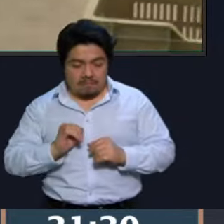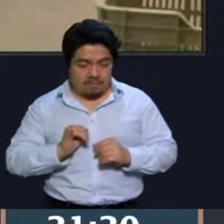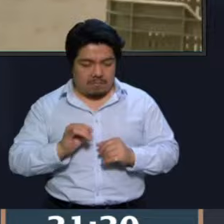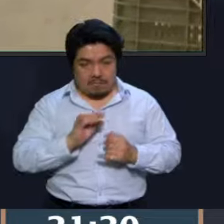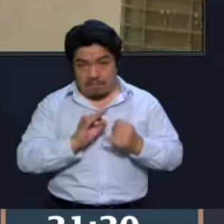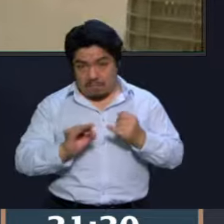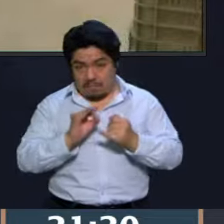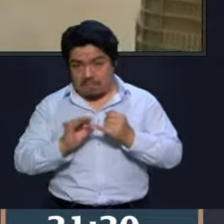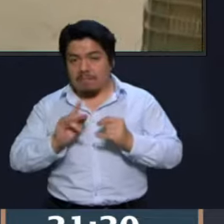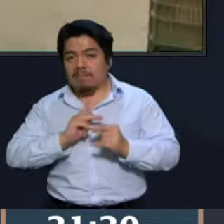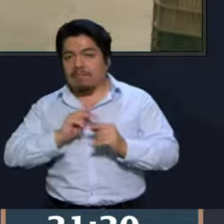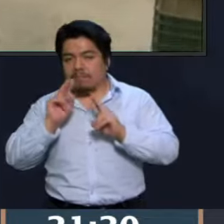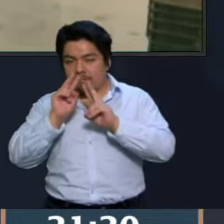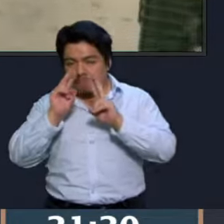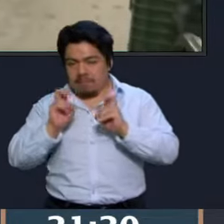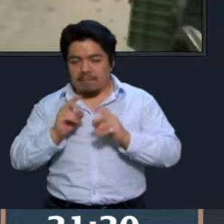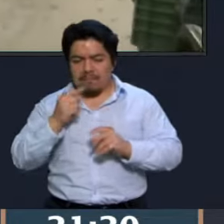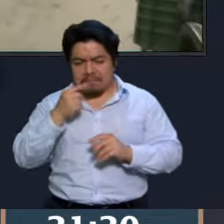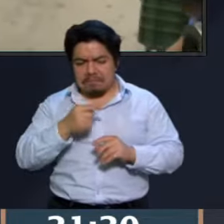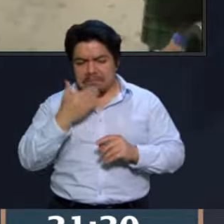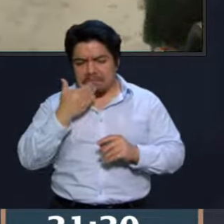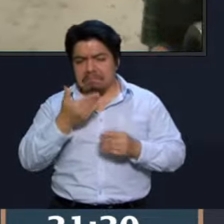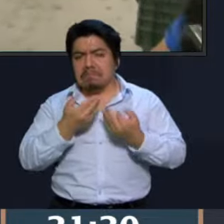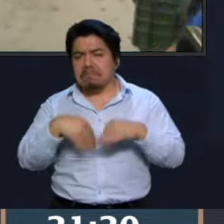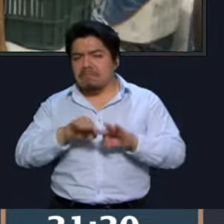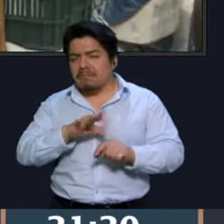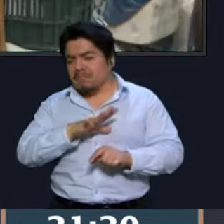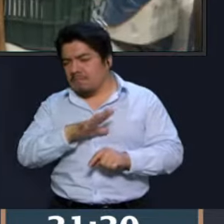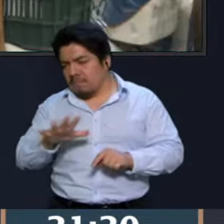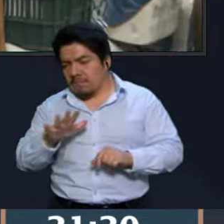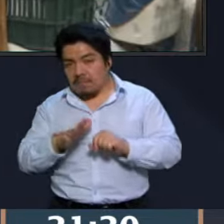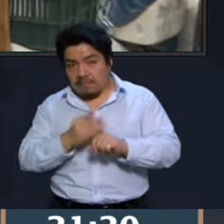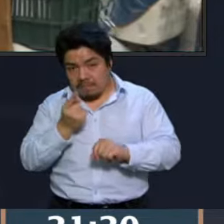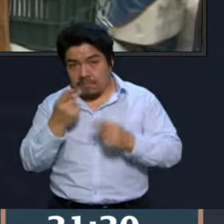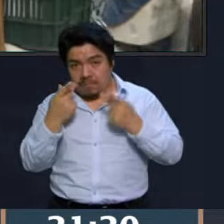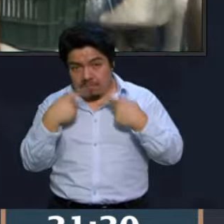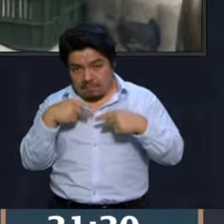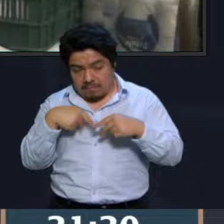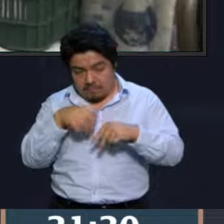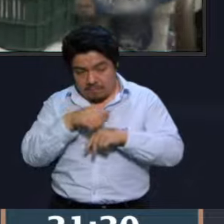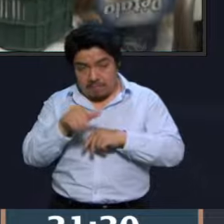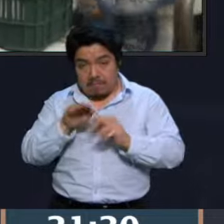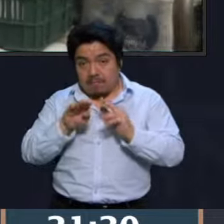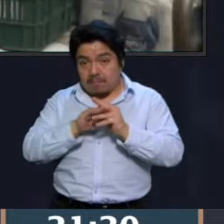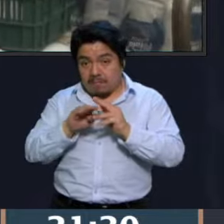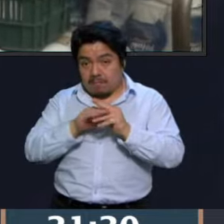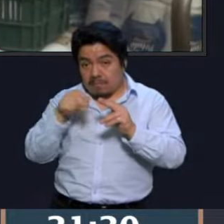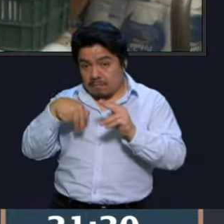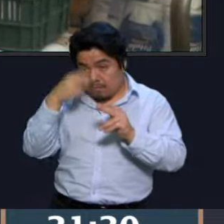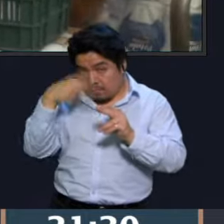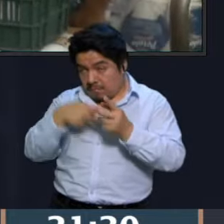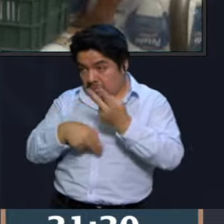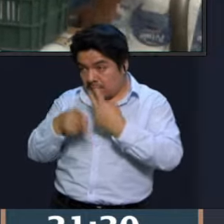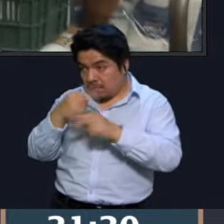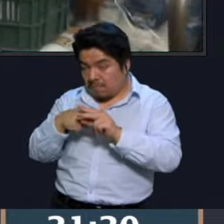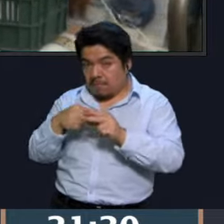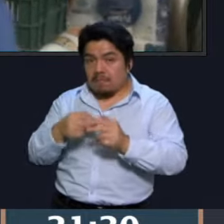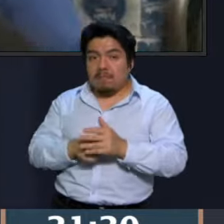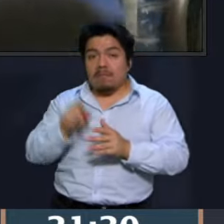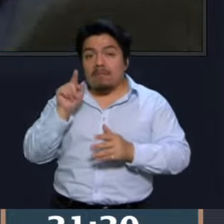los temas que yo trabajo me parece impresionante, es que el número de personas extranjeras que radican en nuestro país es